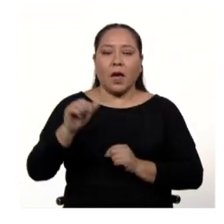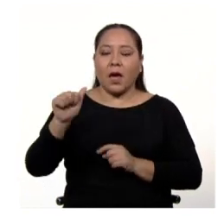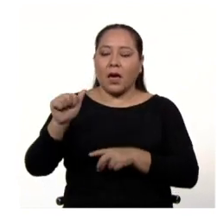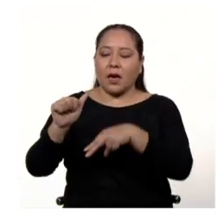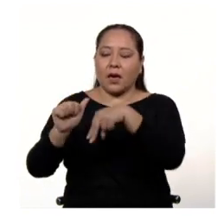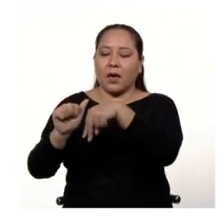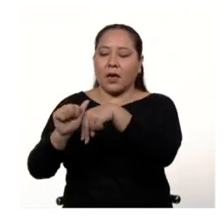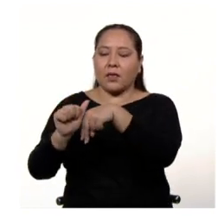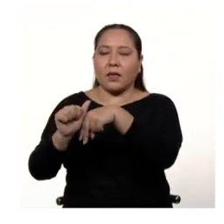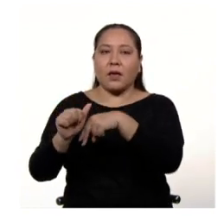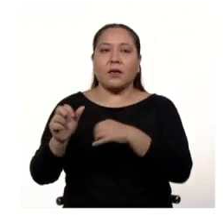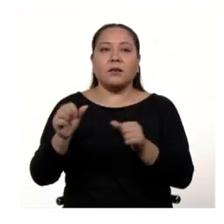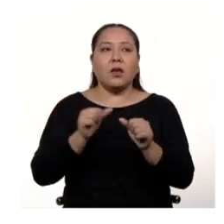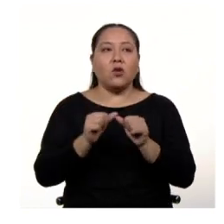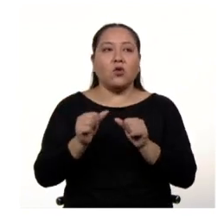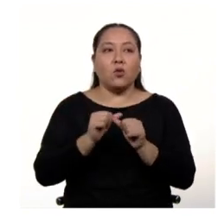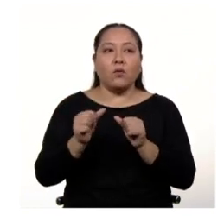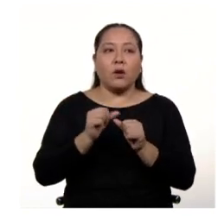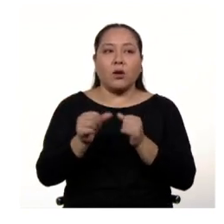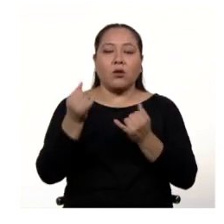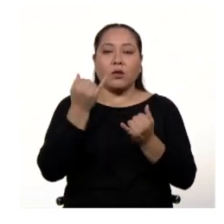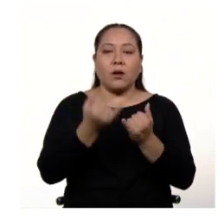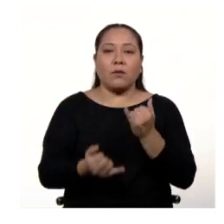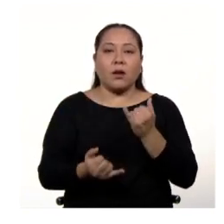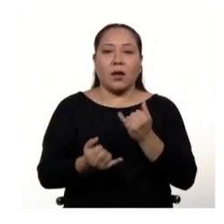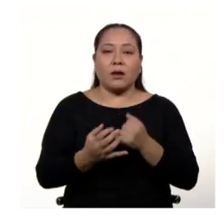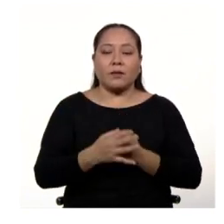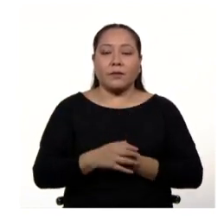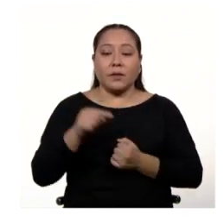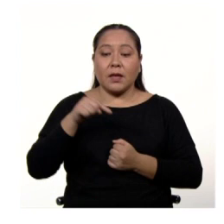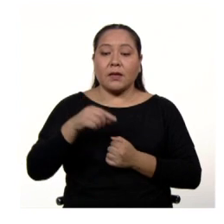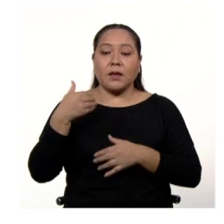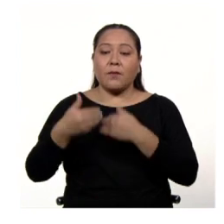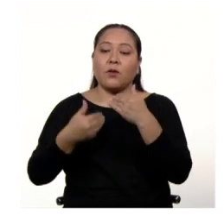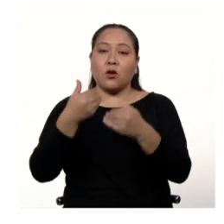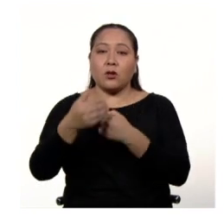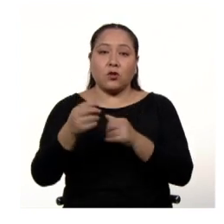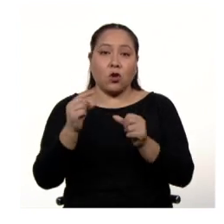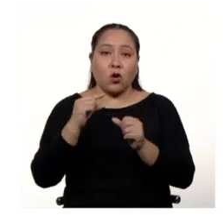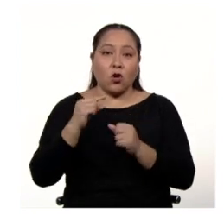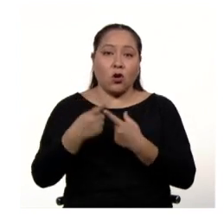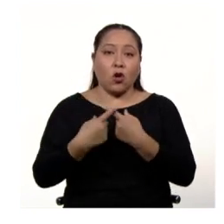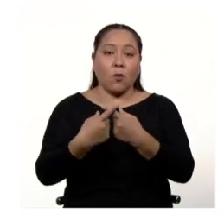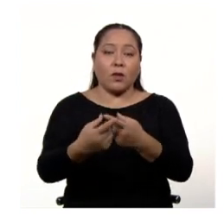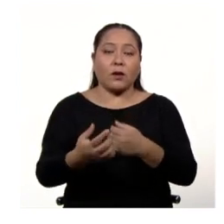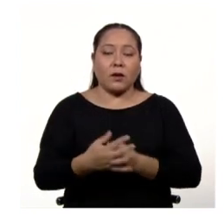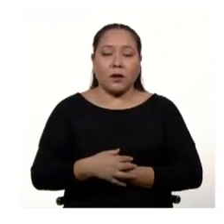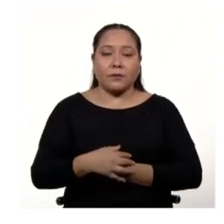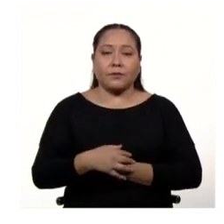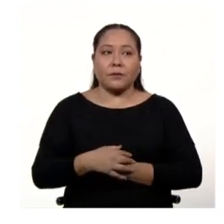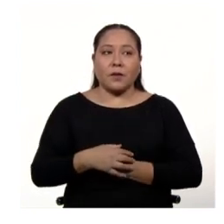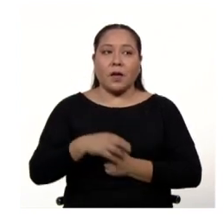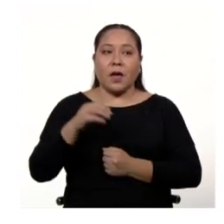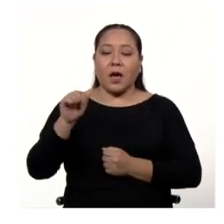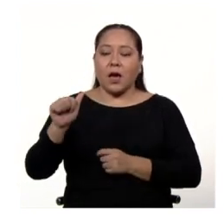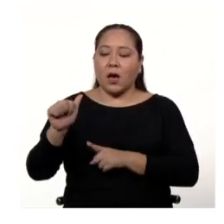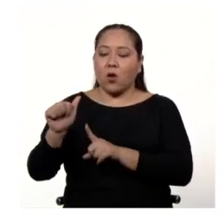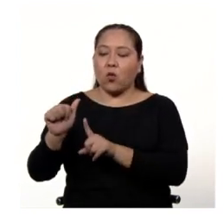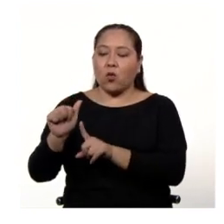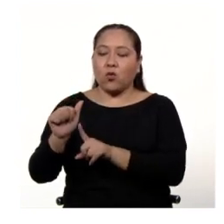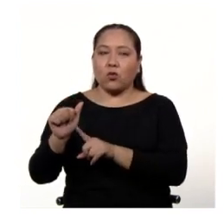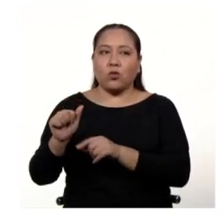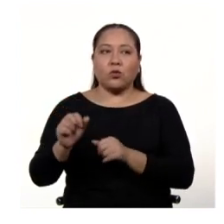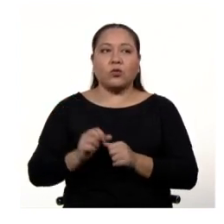n es el término enésimo o último término de la progresión geométrica. A sub 1 es